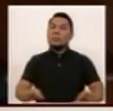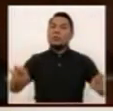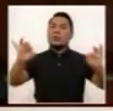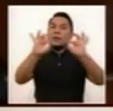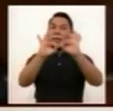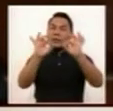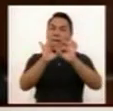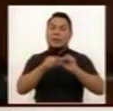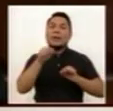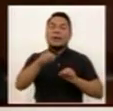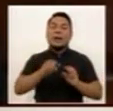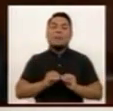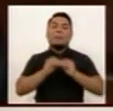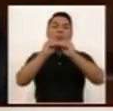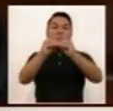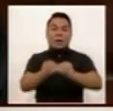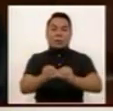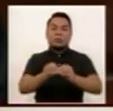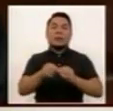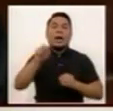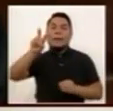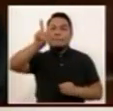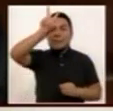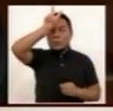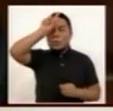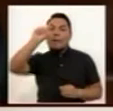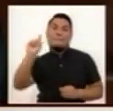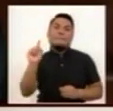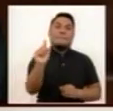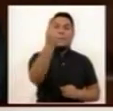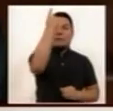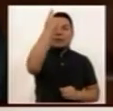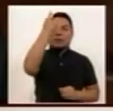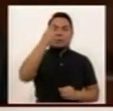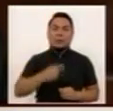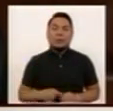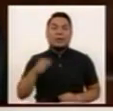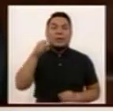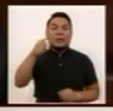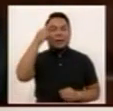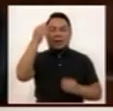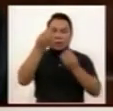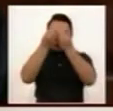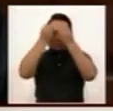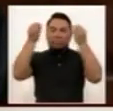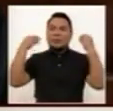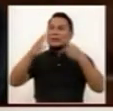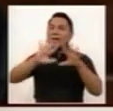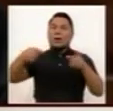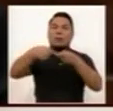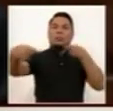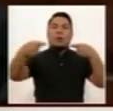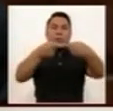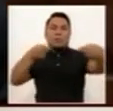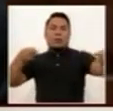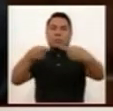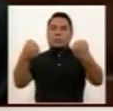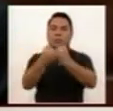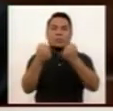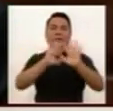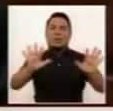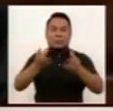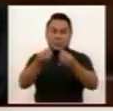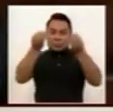que ponemos al Perú primero, en el que superamos los enfrentamientos y comenzamos